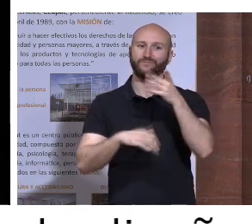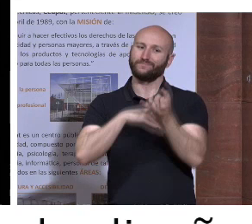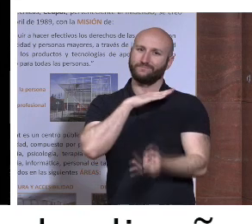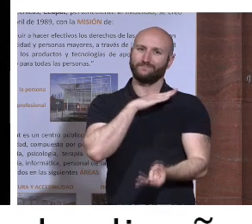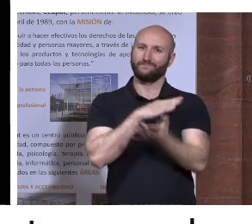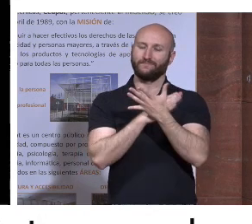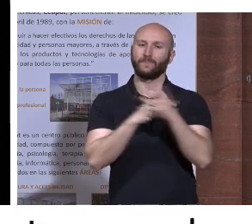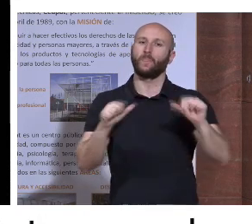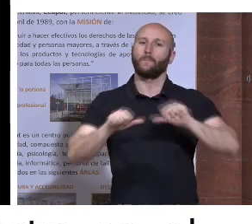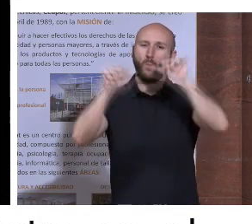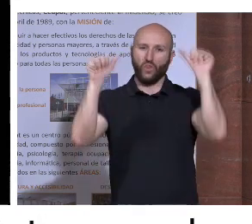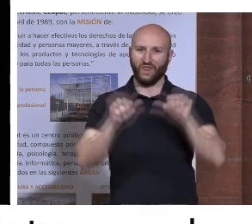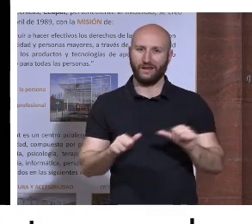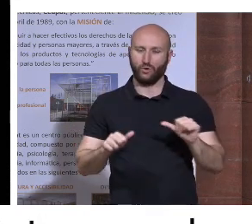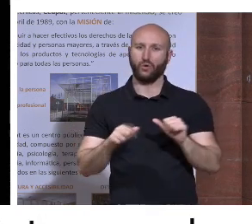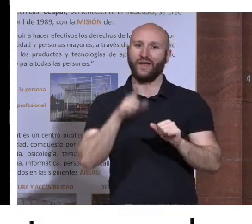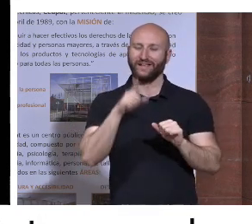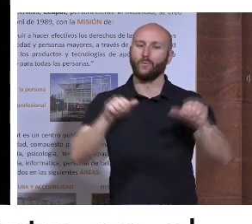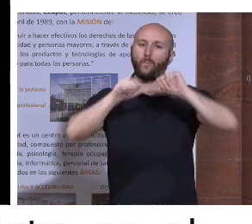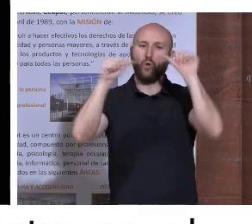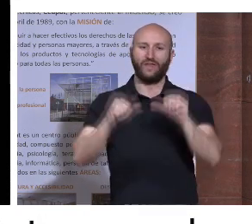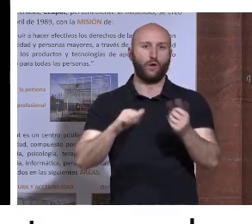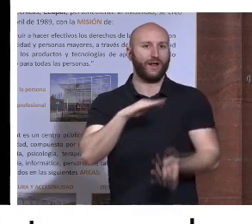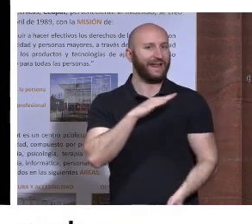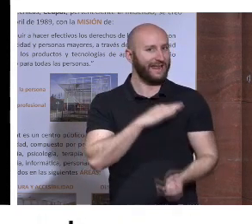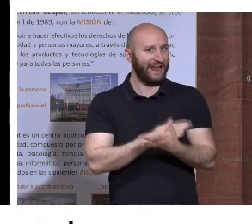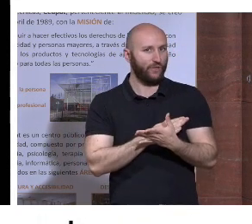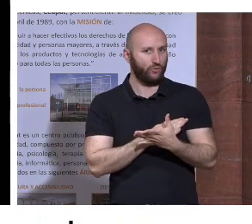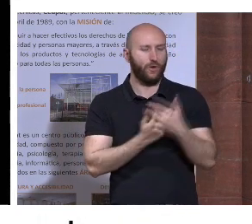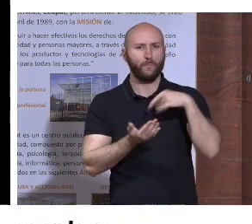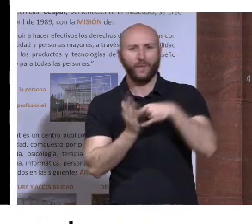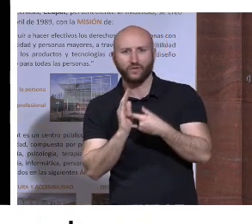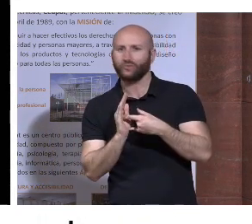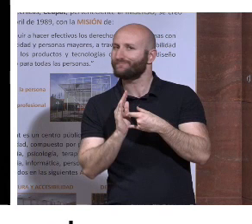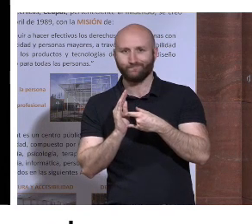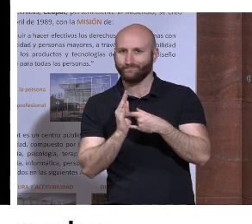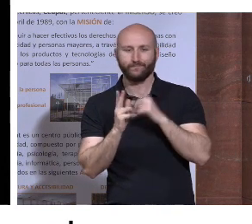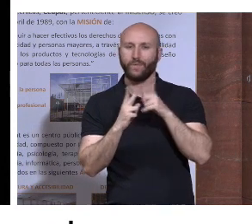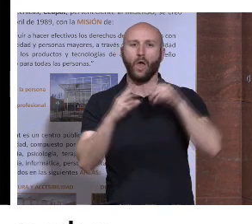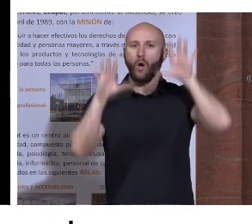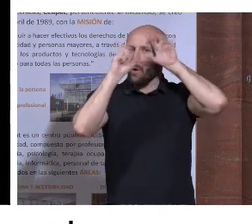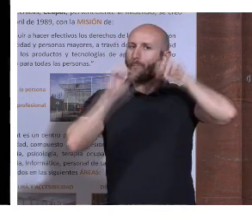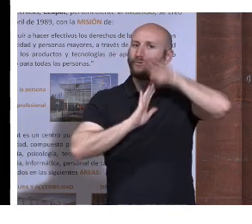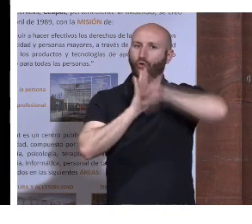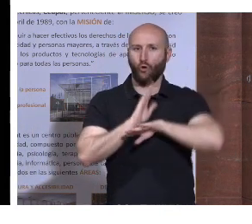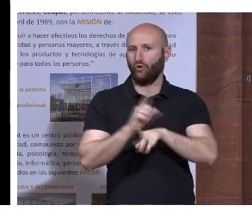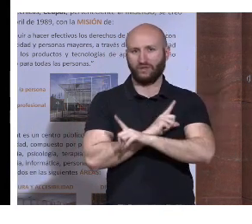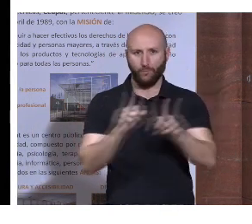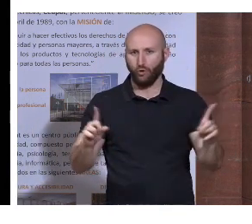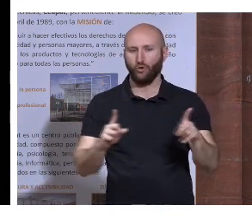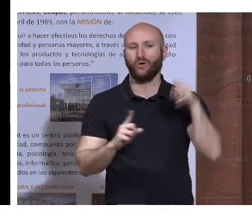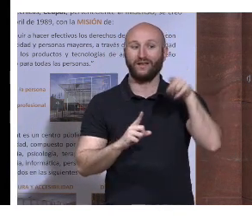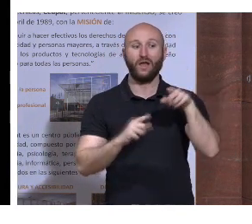crearon este modelo, que es un modelo creado. No es un método, no es un protocolo, sino que es un